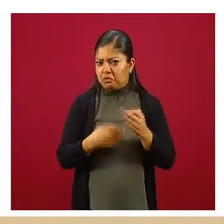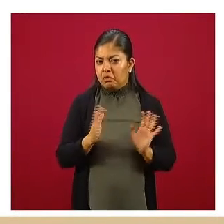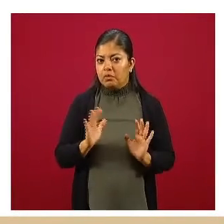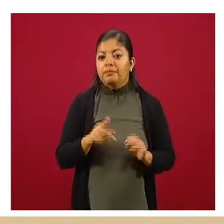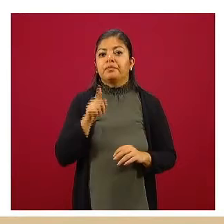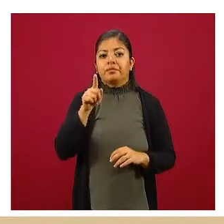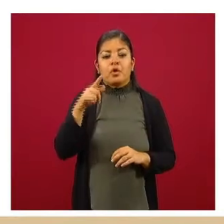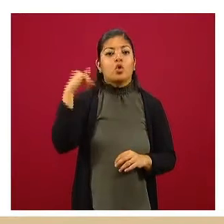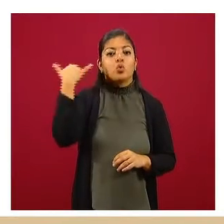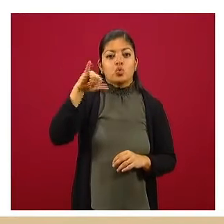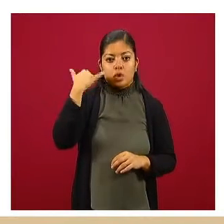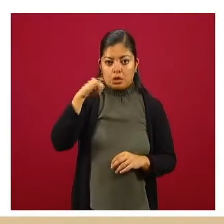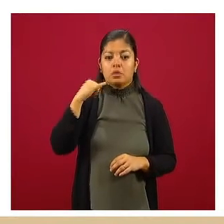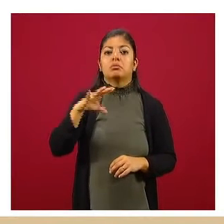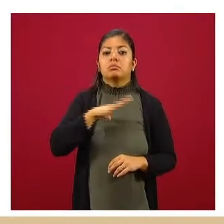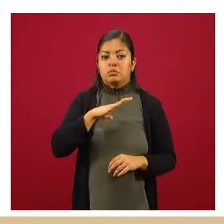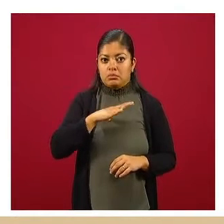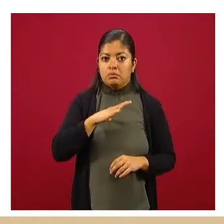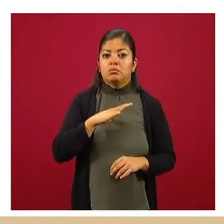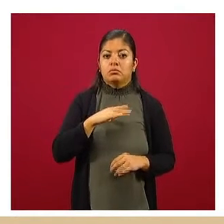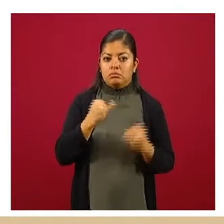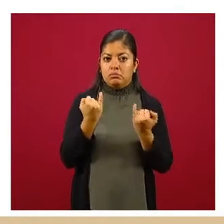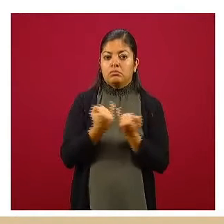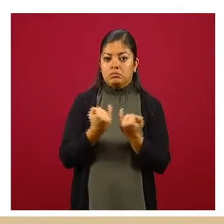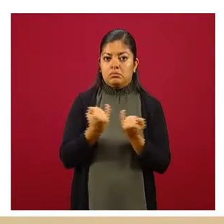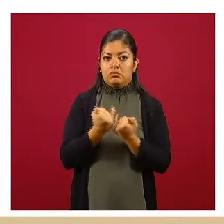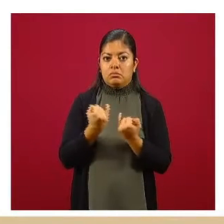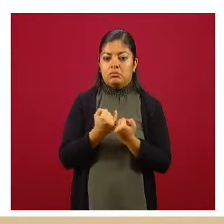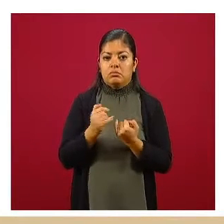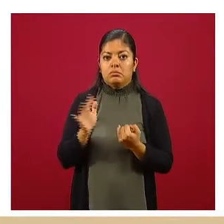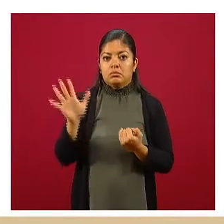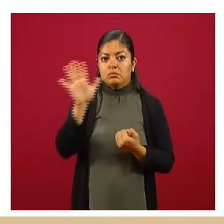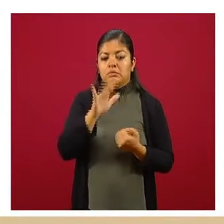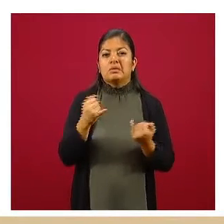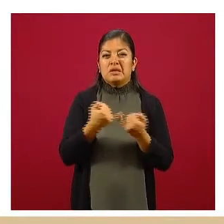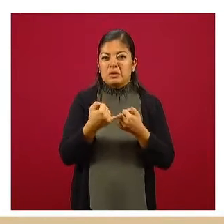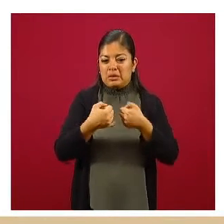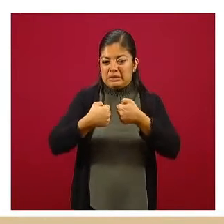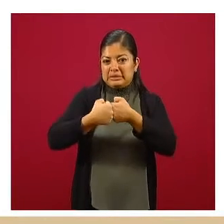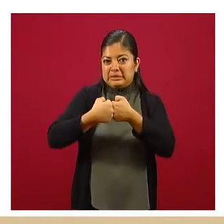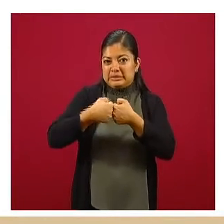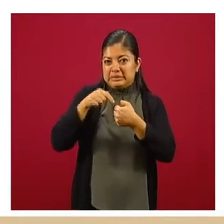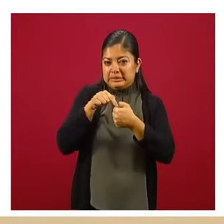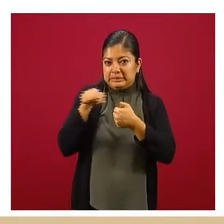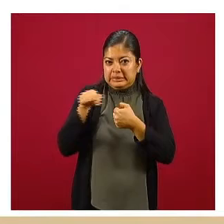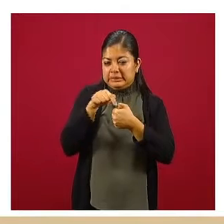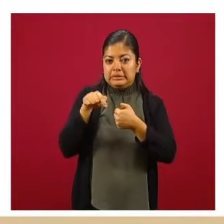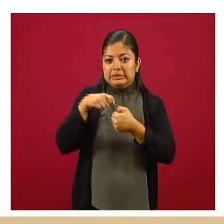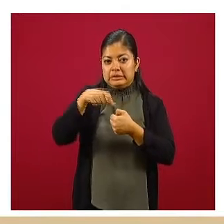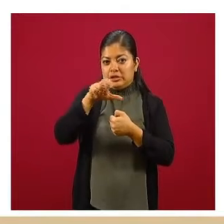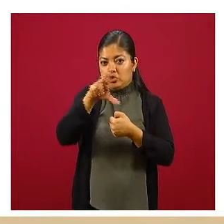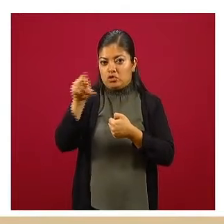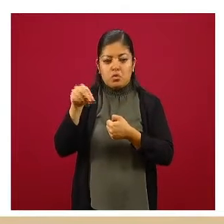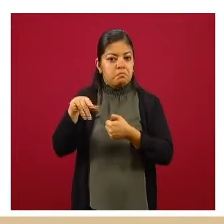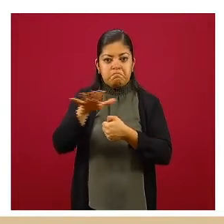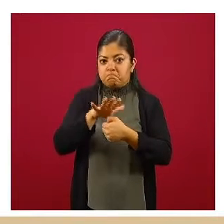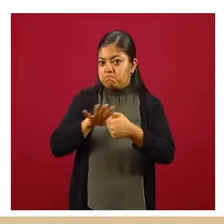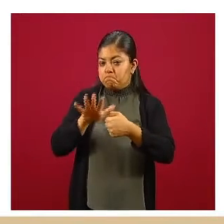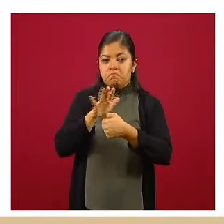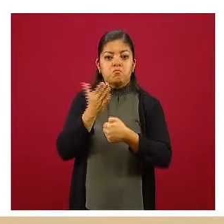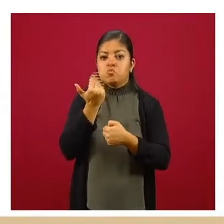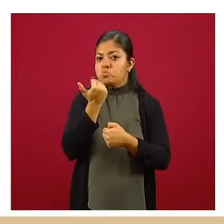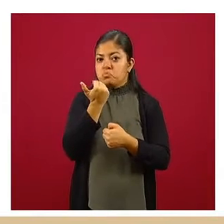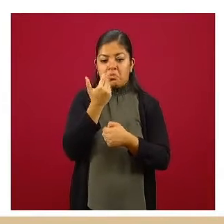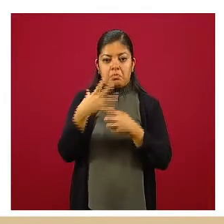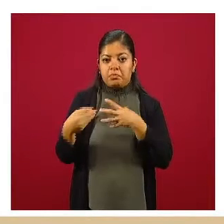En Yucatán hay una zona también extensa y colinda con Quintana Roo. Toda esta zona no tiene contagios y el